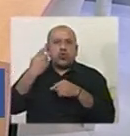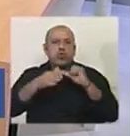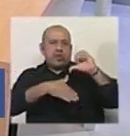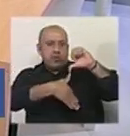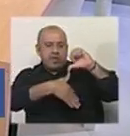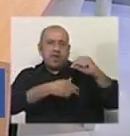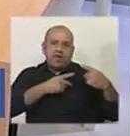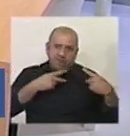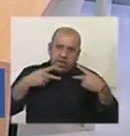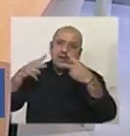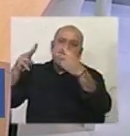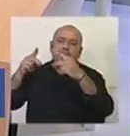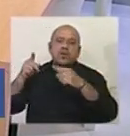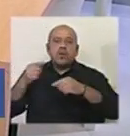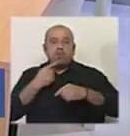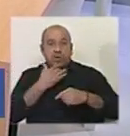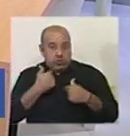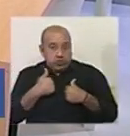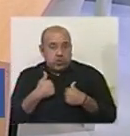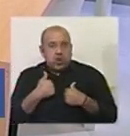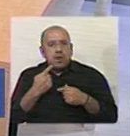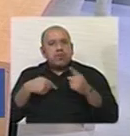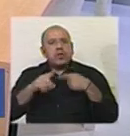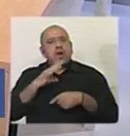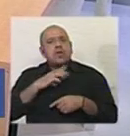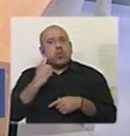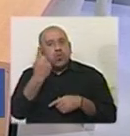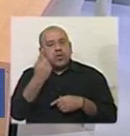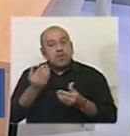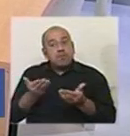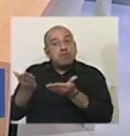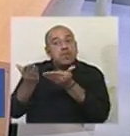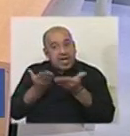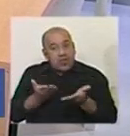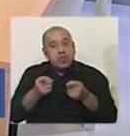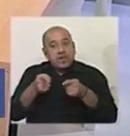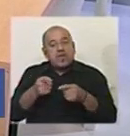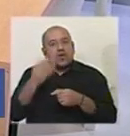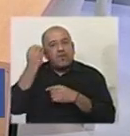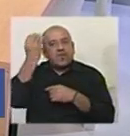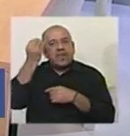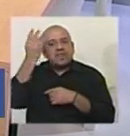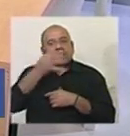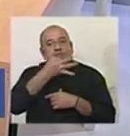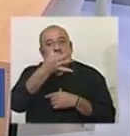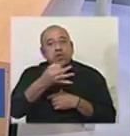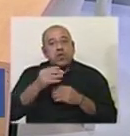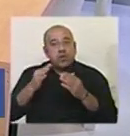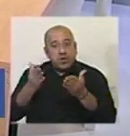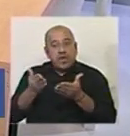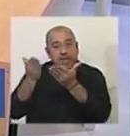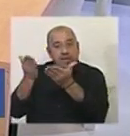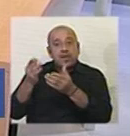Europa, como era mi caso. Pero ahí uno de los invitados estrella, uno de los conferencistas estrella que iba a haber era Jamal